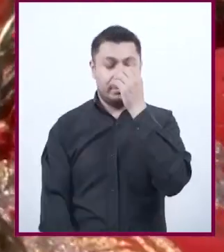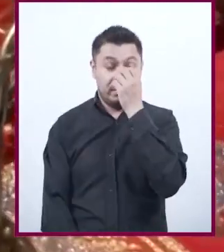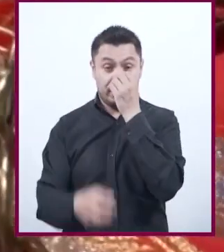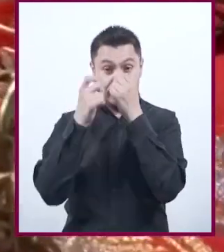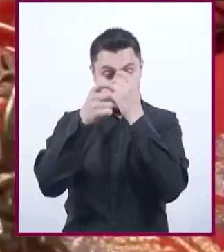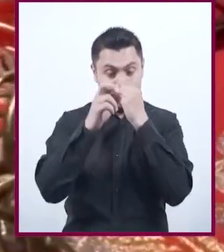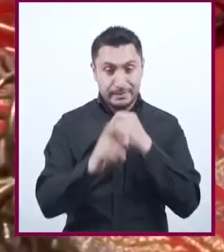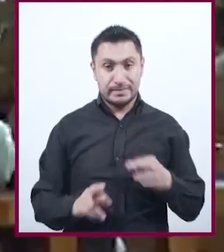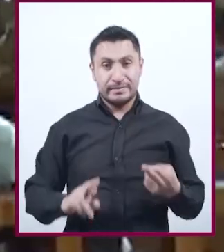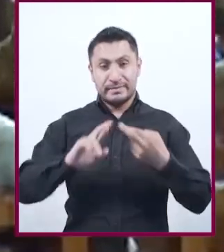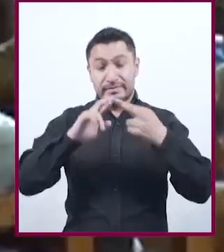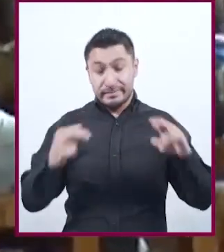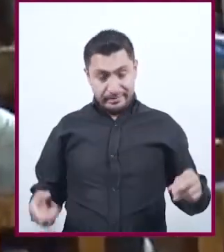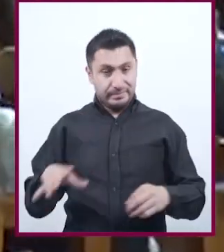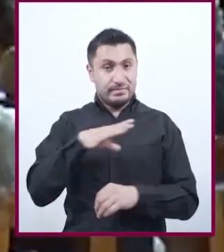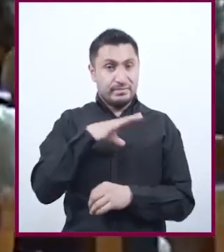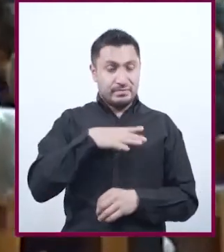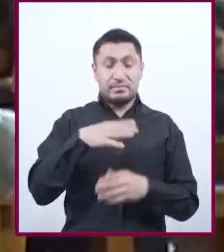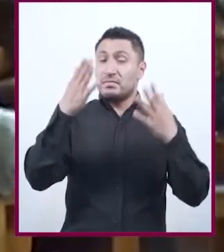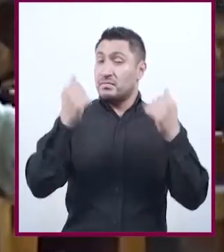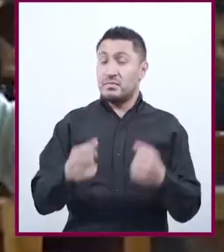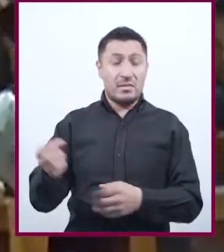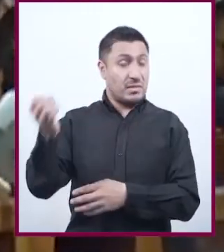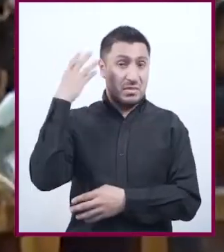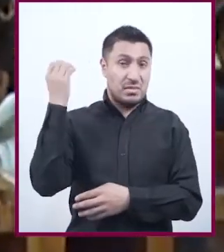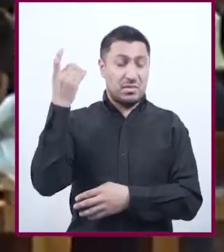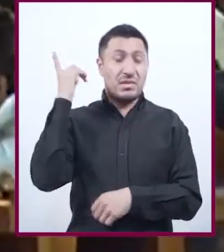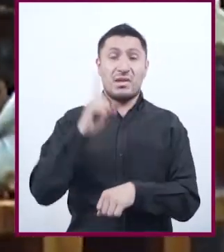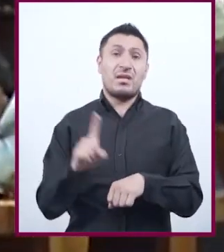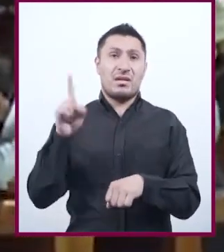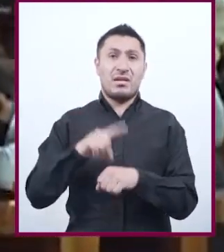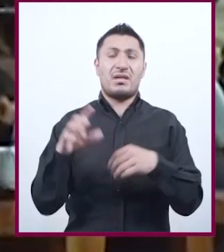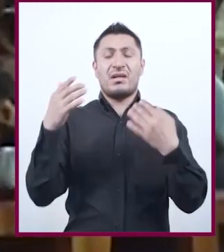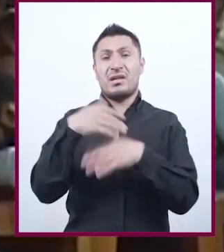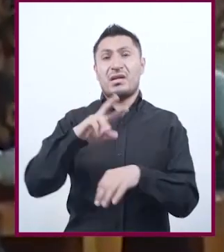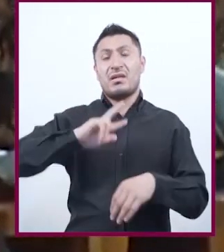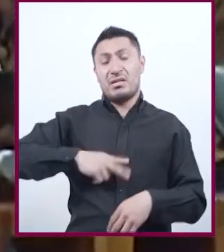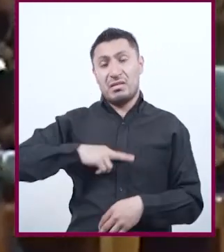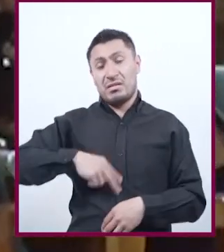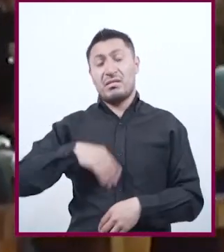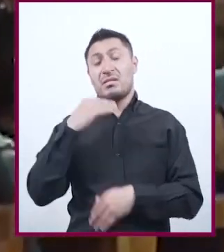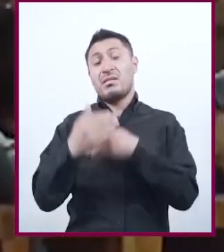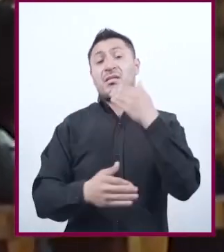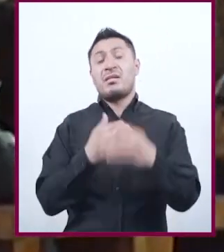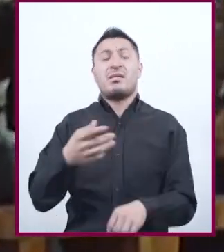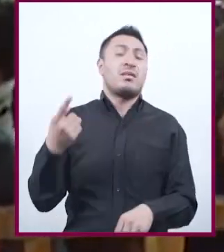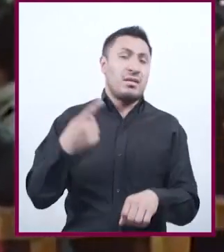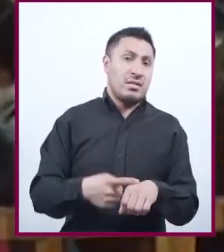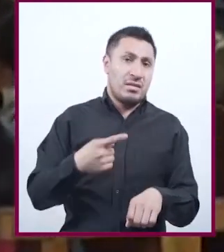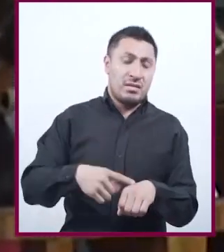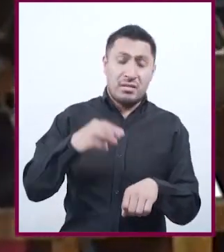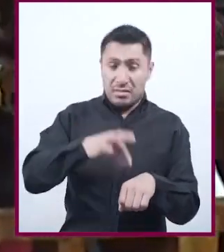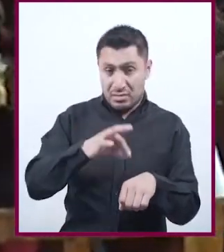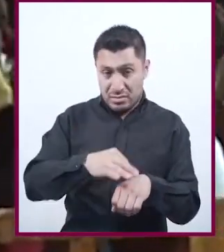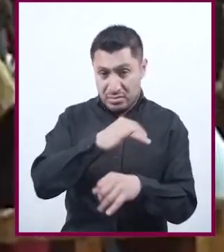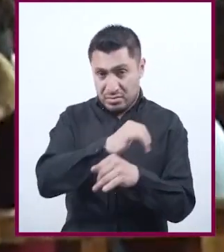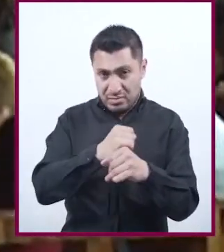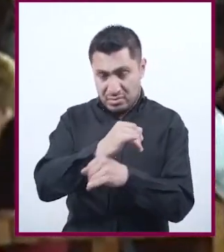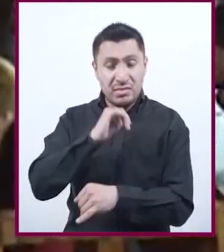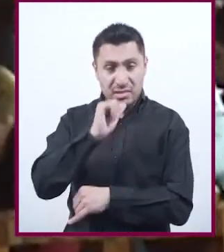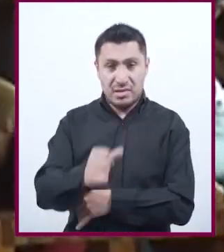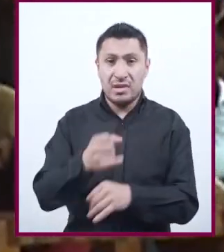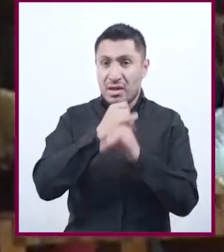generación. Era el recurso con el que se contaba. No había conferencias diarias sobre el virus, ni avances médicos como los de ahora.